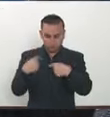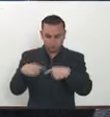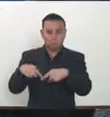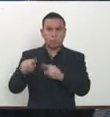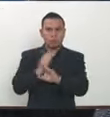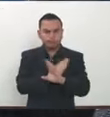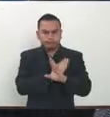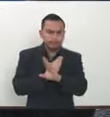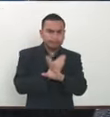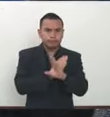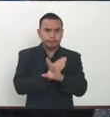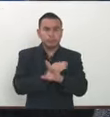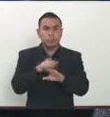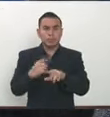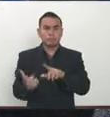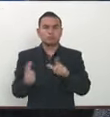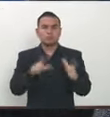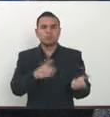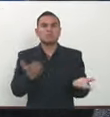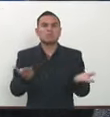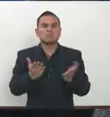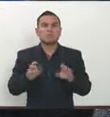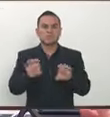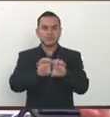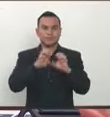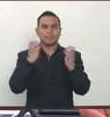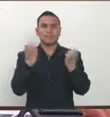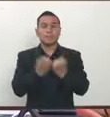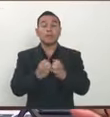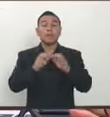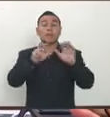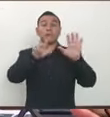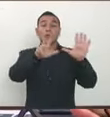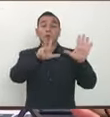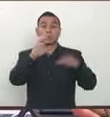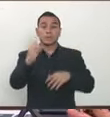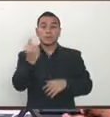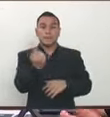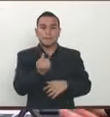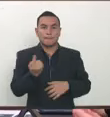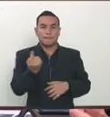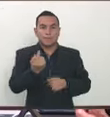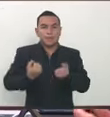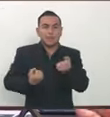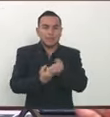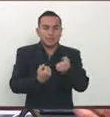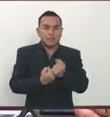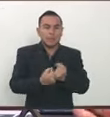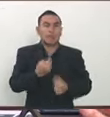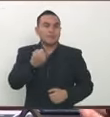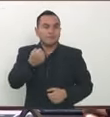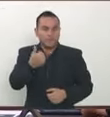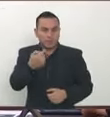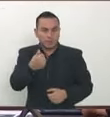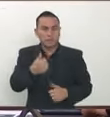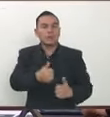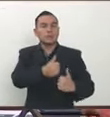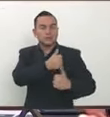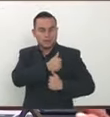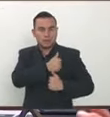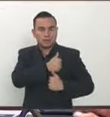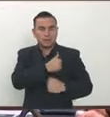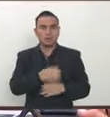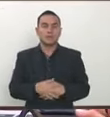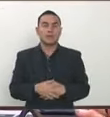contención, y hemos activado un equipo de 80 personas, quienes van a ser apoyadas por la Policía Nacional Civil y por la Fuerza